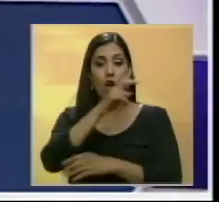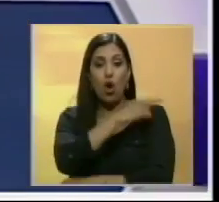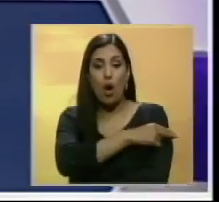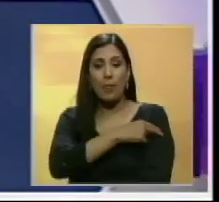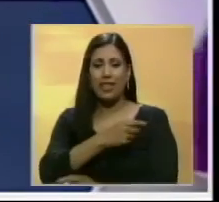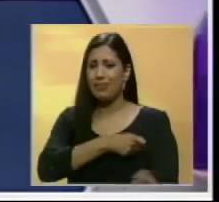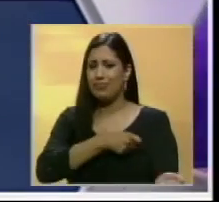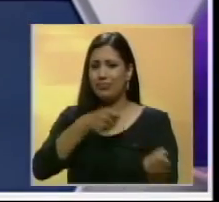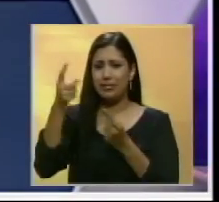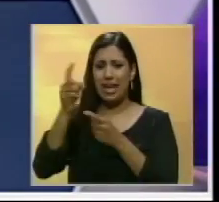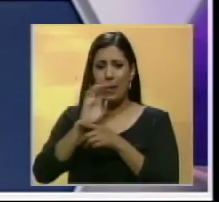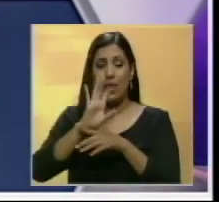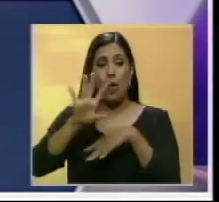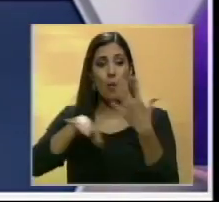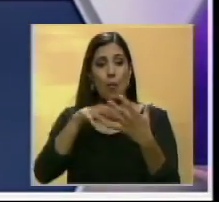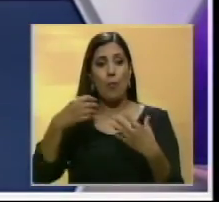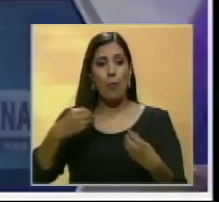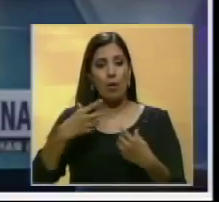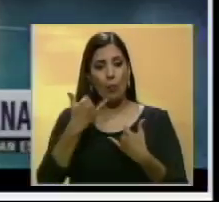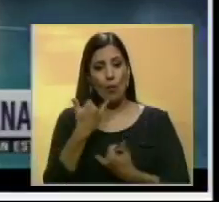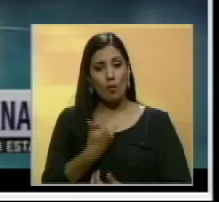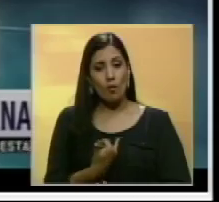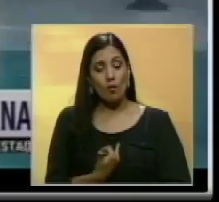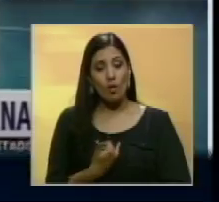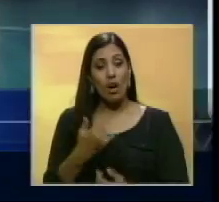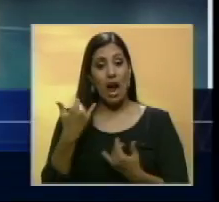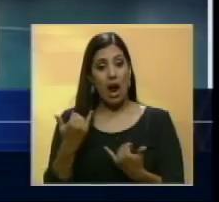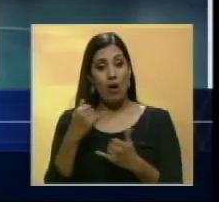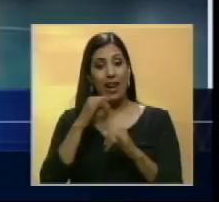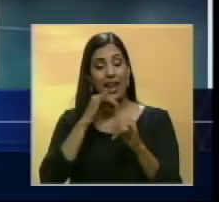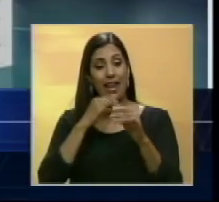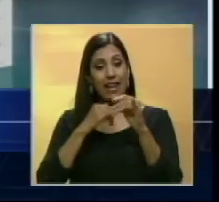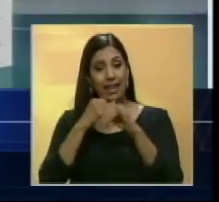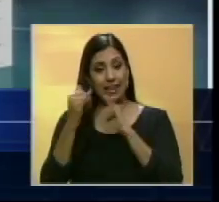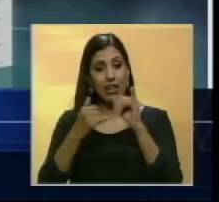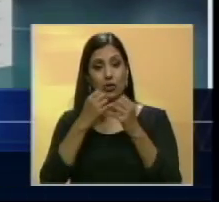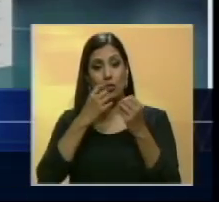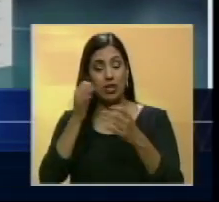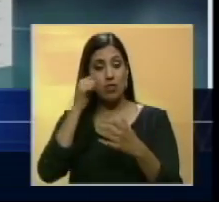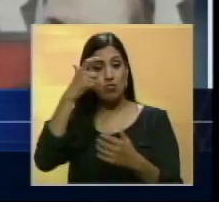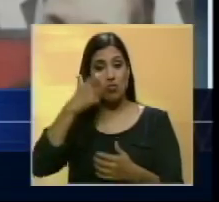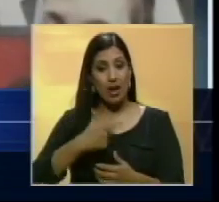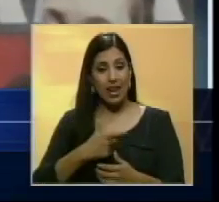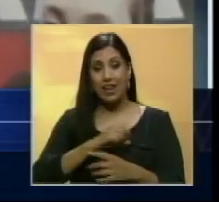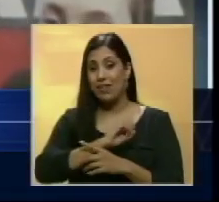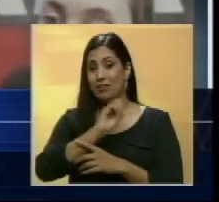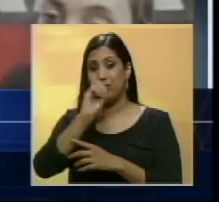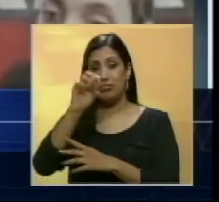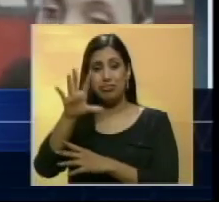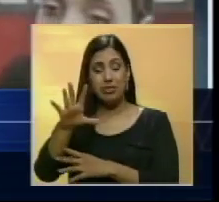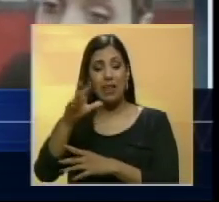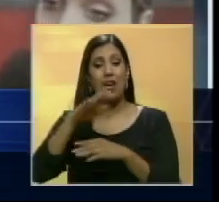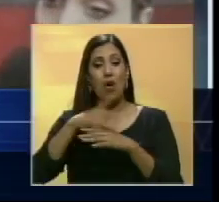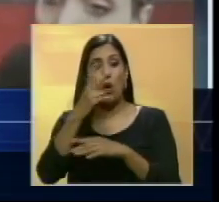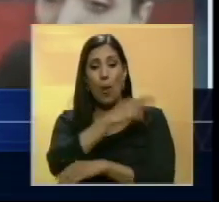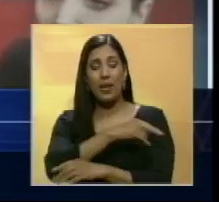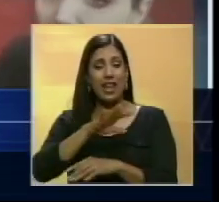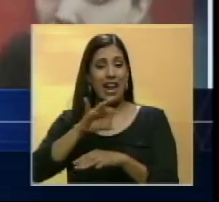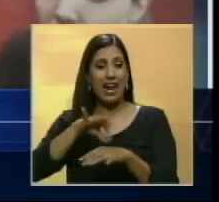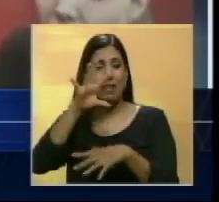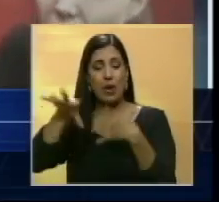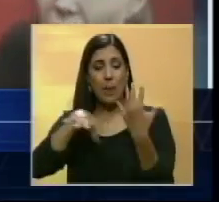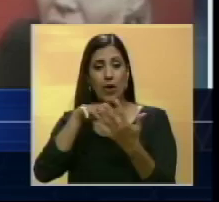de emergencia por problemas de alimentación. Algunos medios internacionales aseguran que la actriz fue hospitalizada luego de presentar